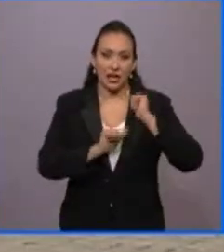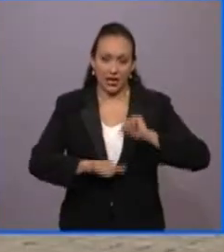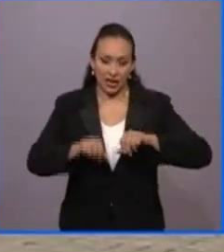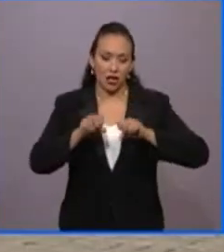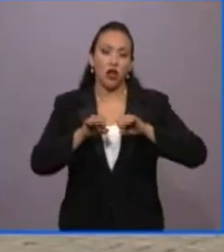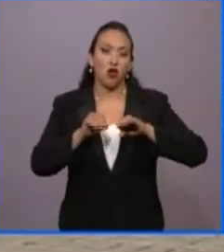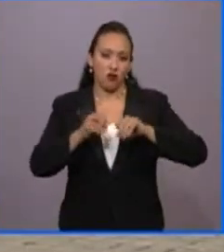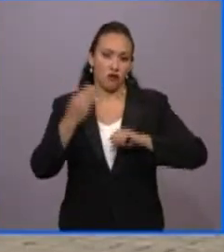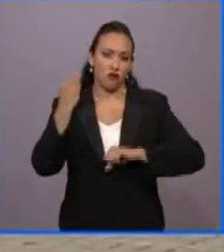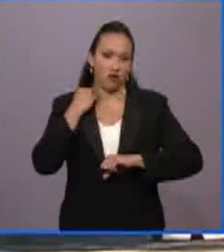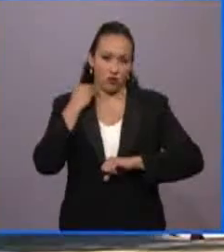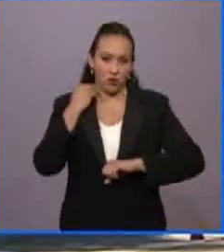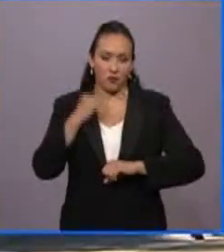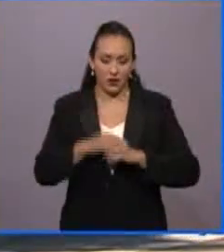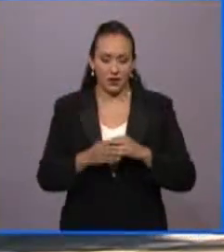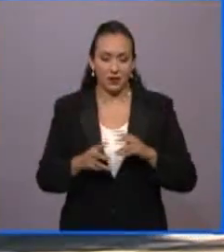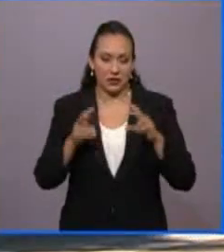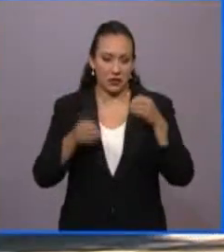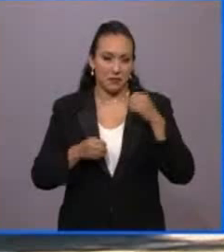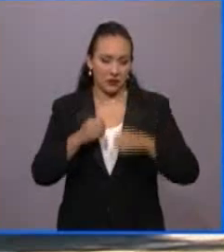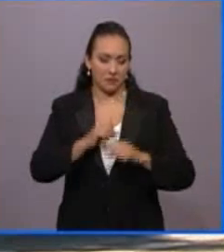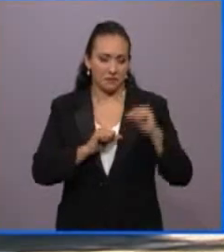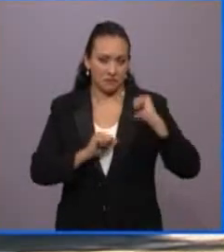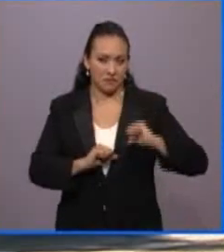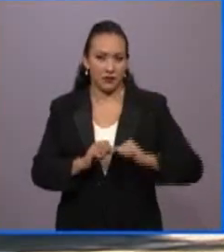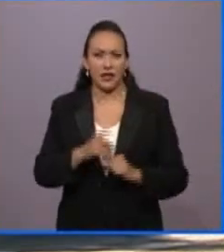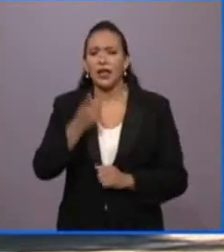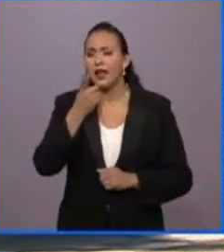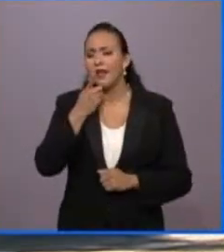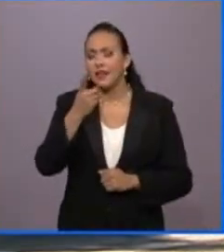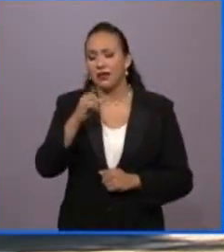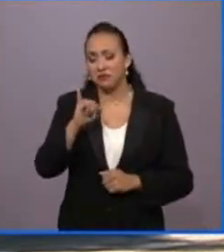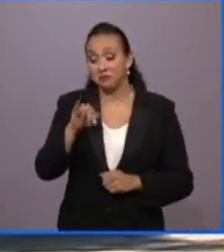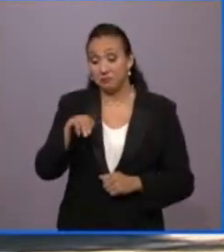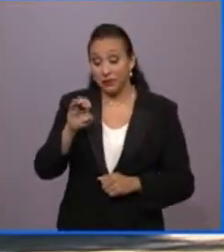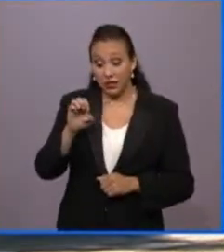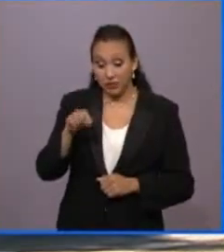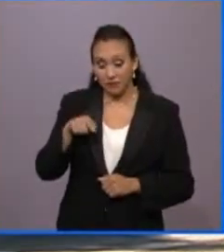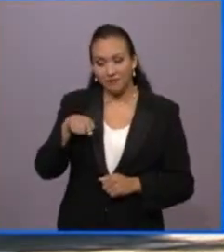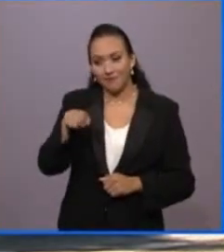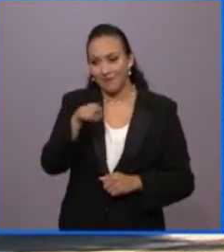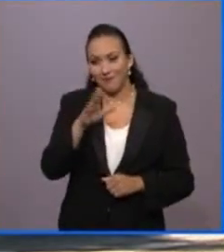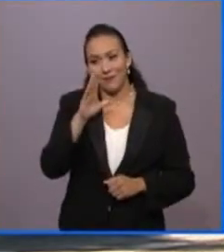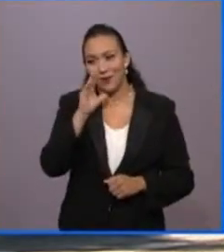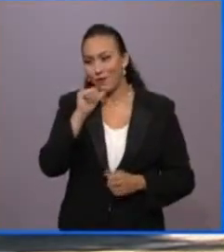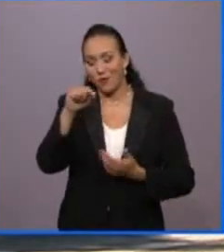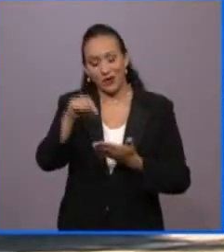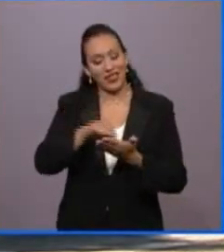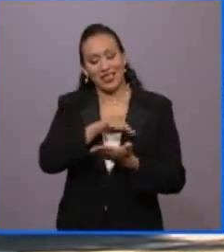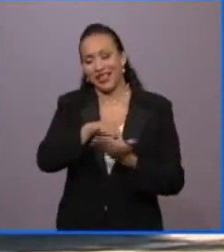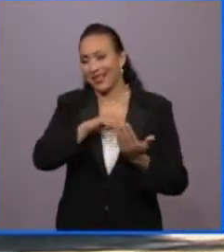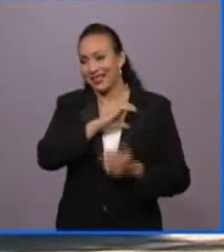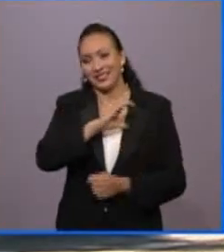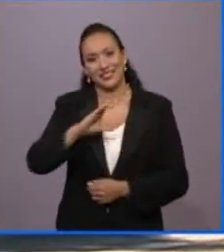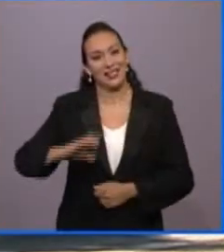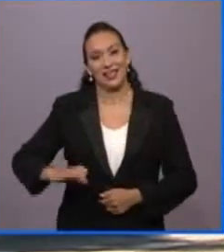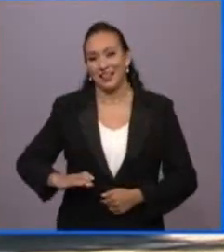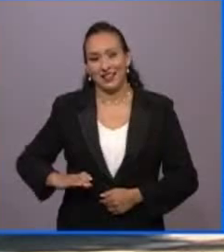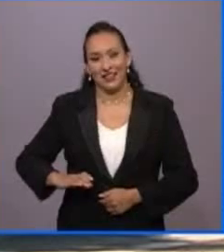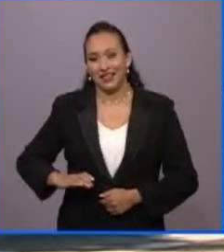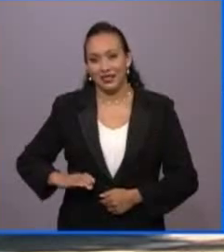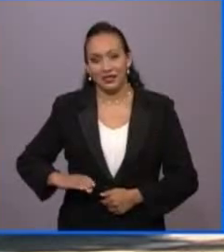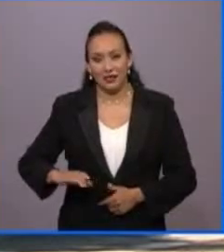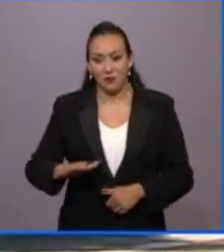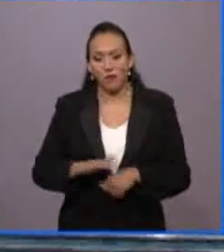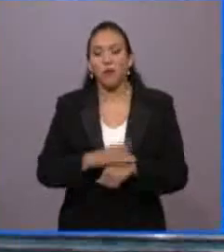despacho de la Dirección Ejecutiva de Asuntos Jurídicos argumentó que el INE carece de competencia para cancelar candidaturas judiciales que